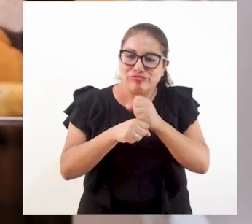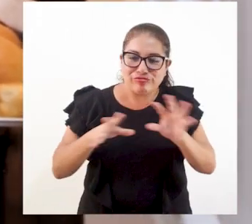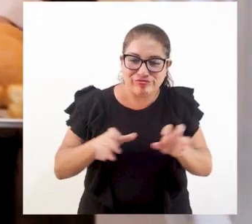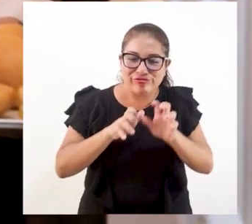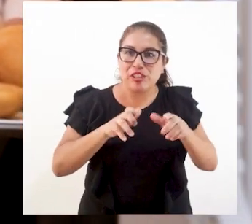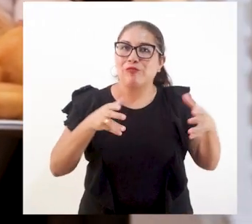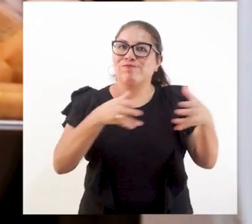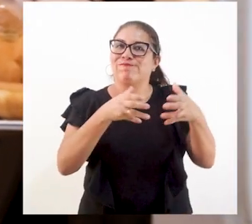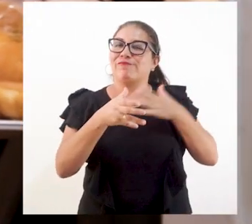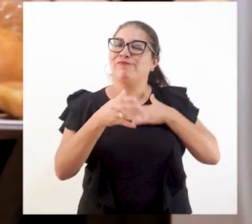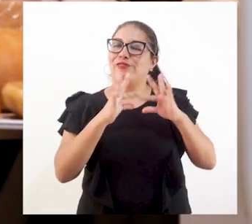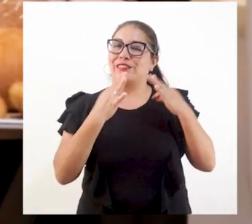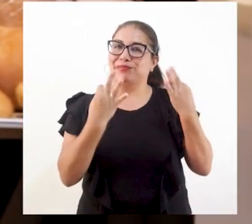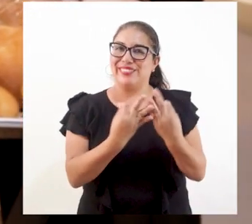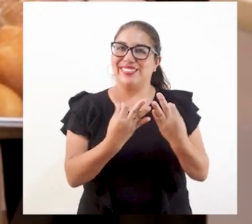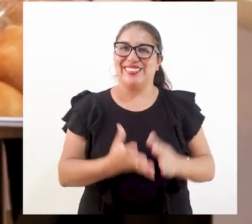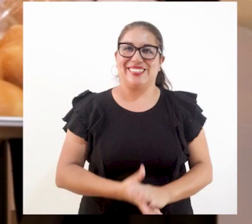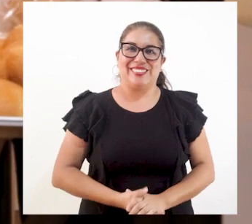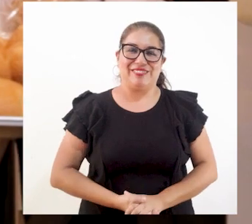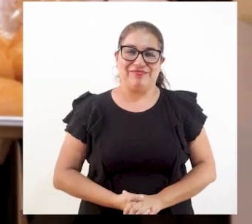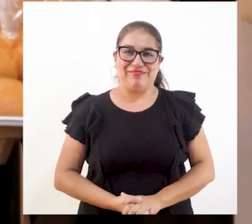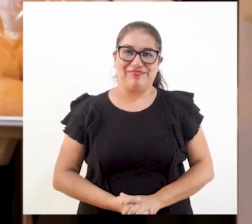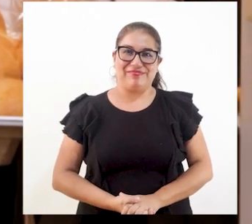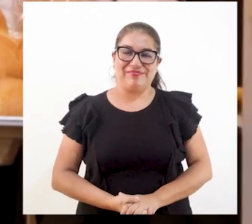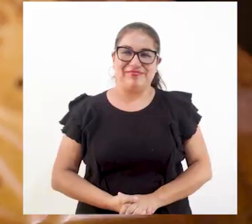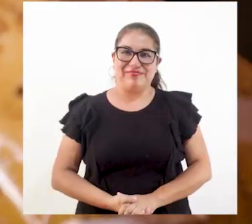ser padre con mi familia.